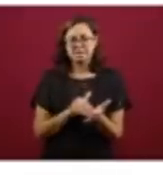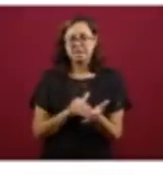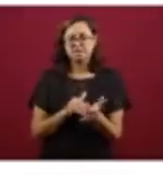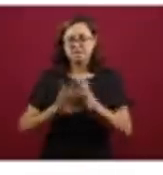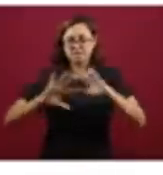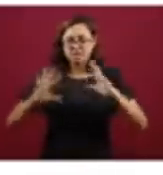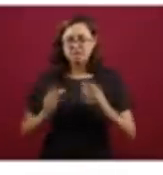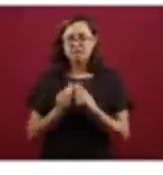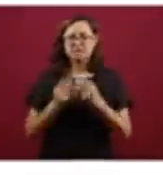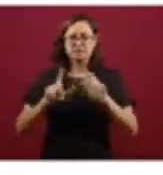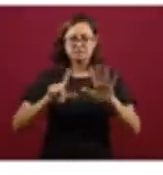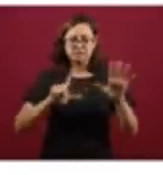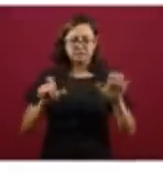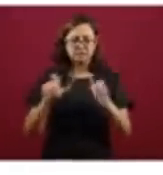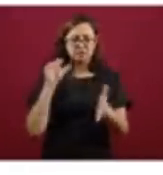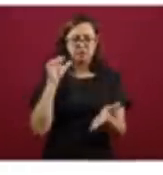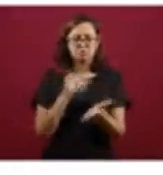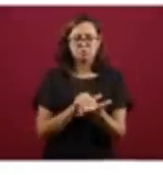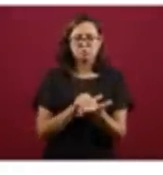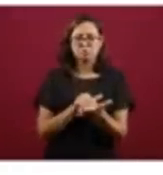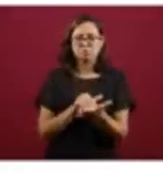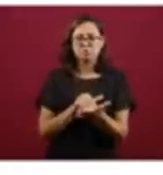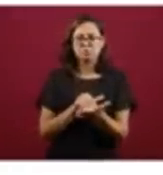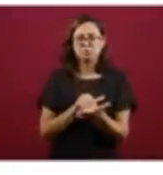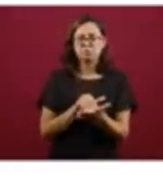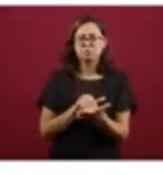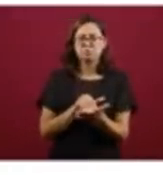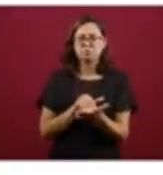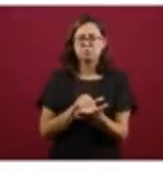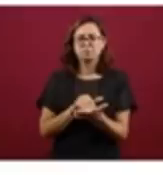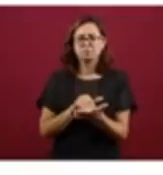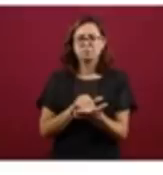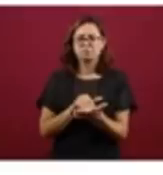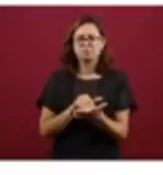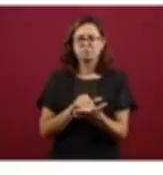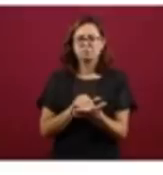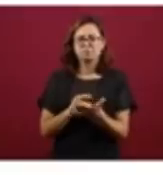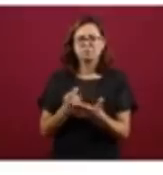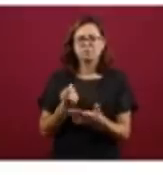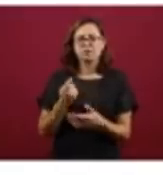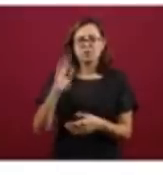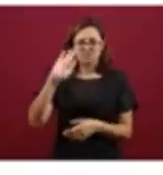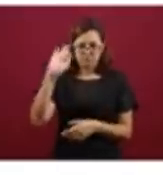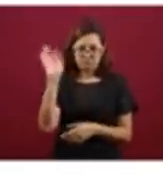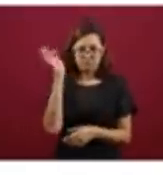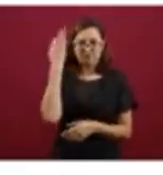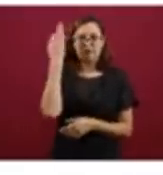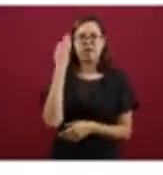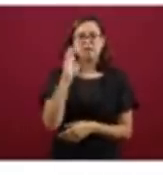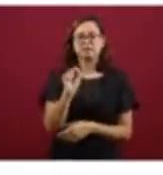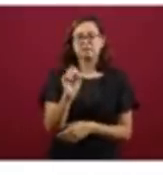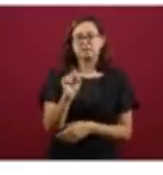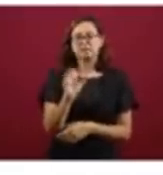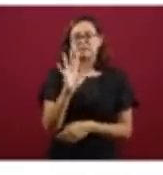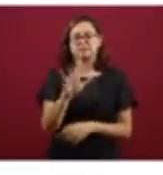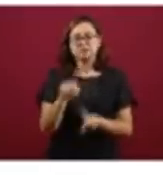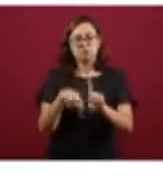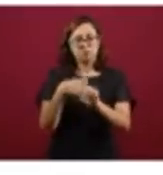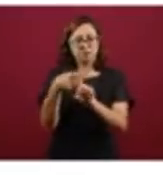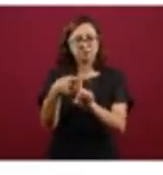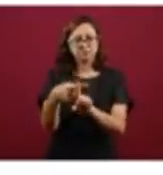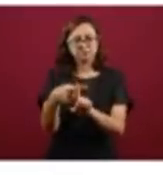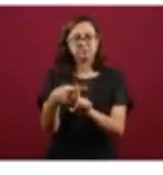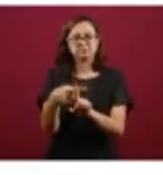mil, la pensión de parte del programa federal de 65 y más.